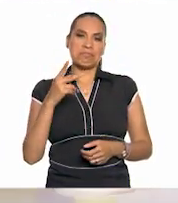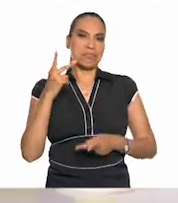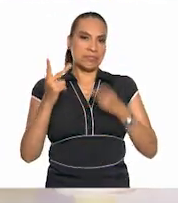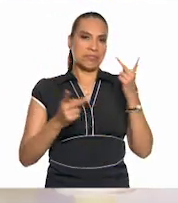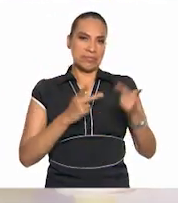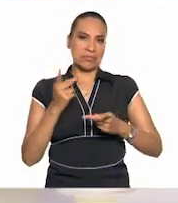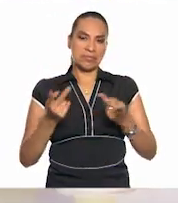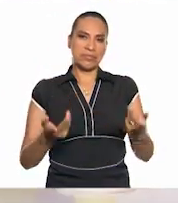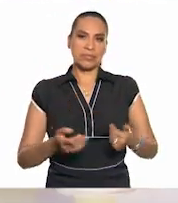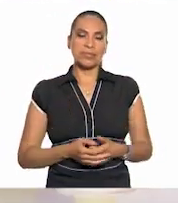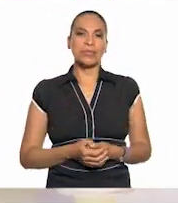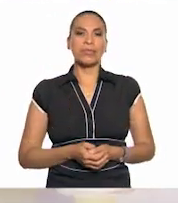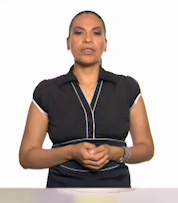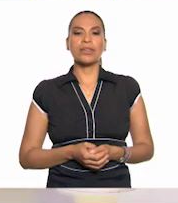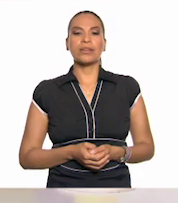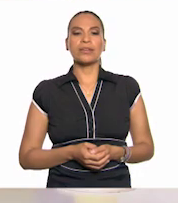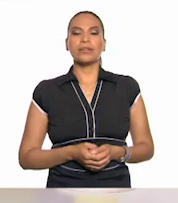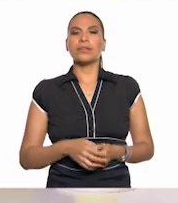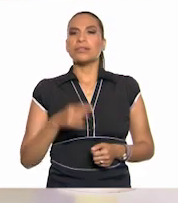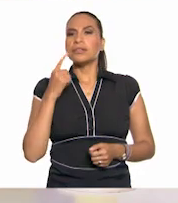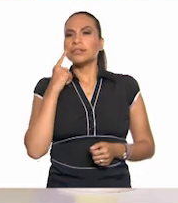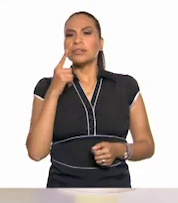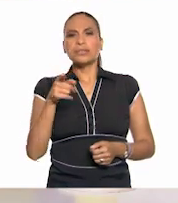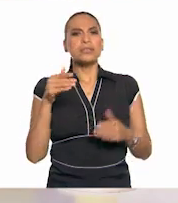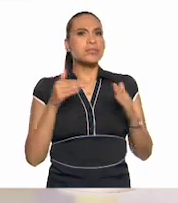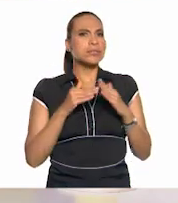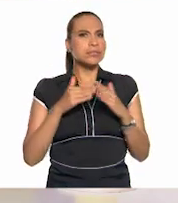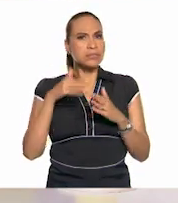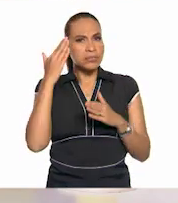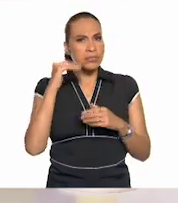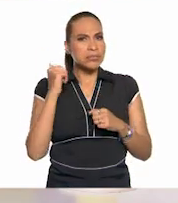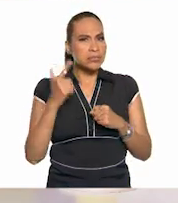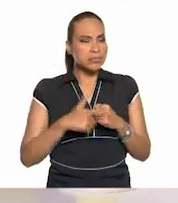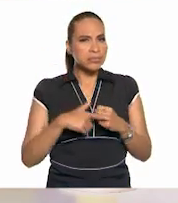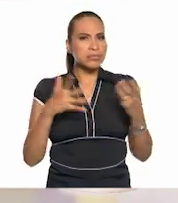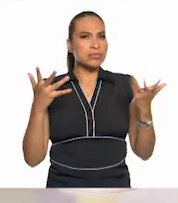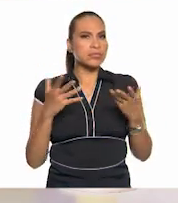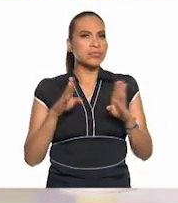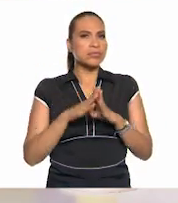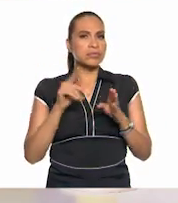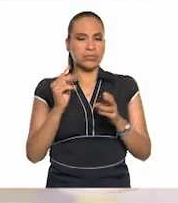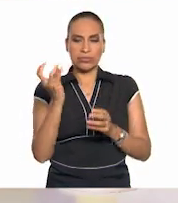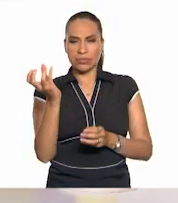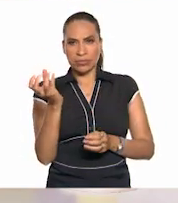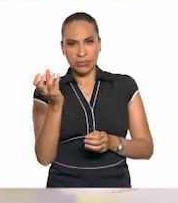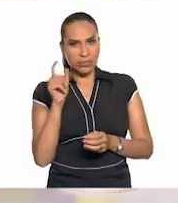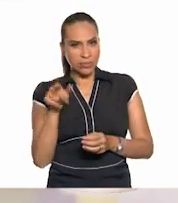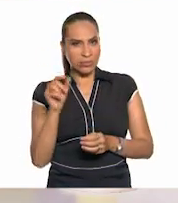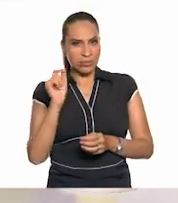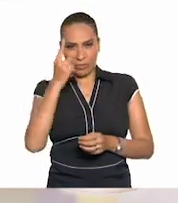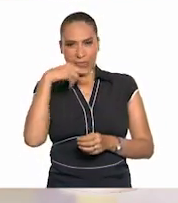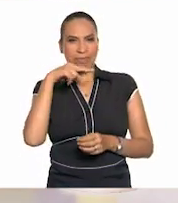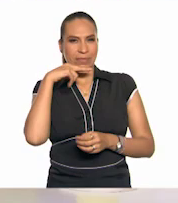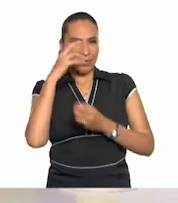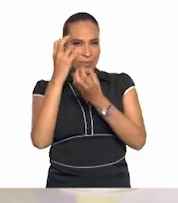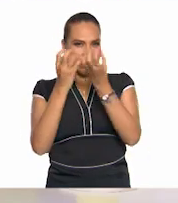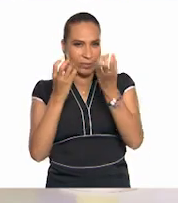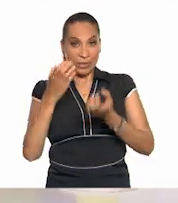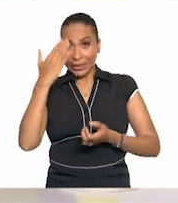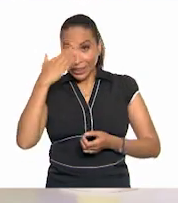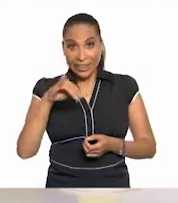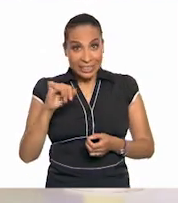maestra! A ver, ¿allá en casa saben algo de la elaboración de las esferas? ¡Ah,